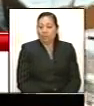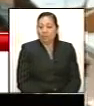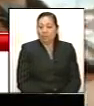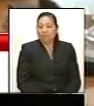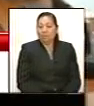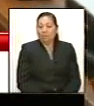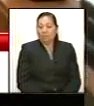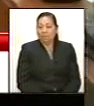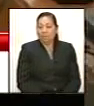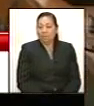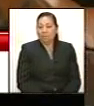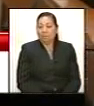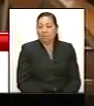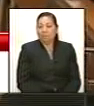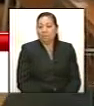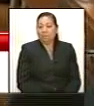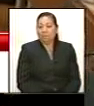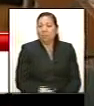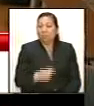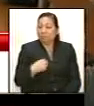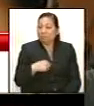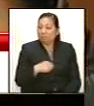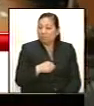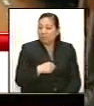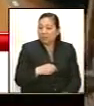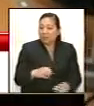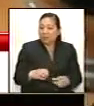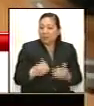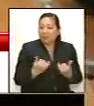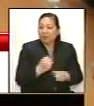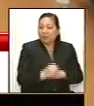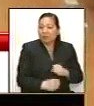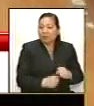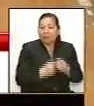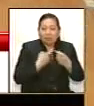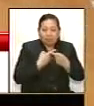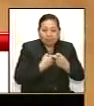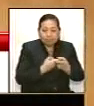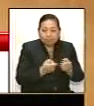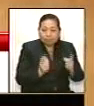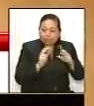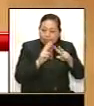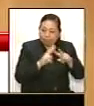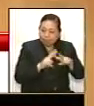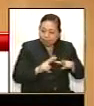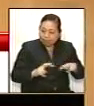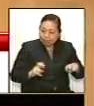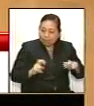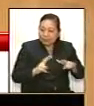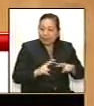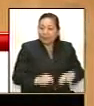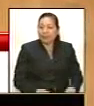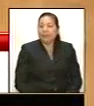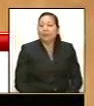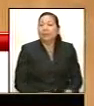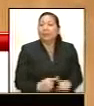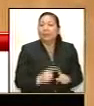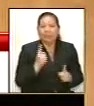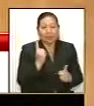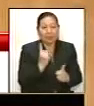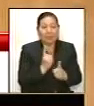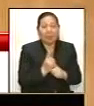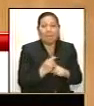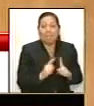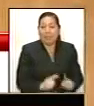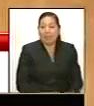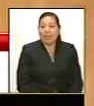Bueno, para nosotros lo que estamos haciendo este año es difundiendo la investigación. Tenemos varios objetivos, pero